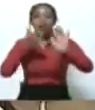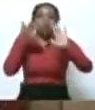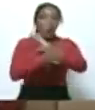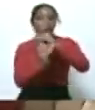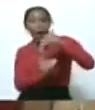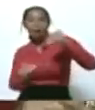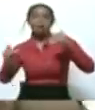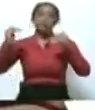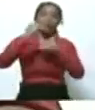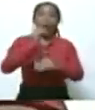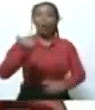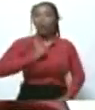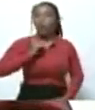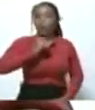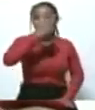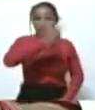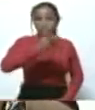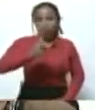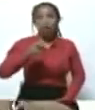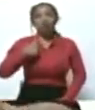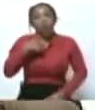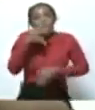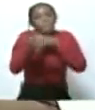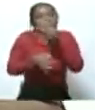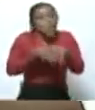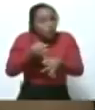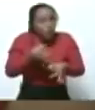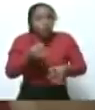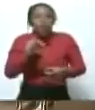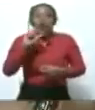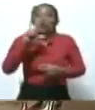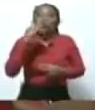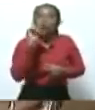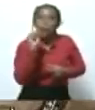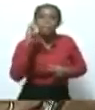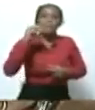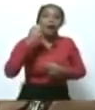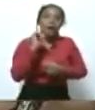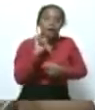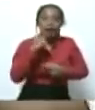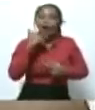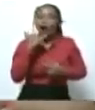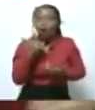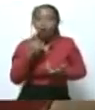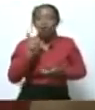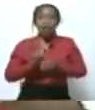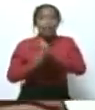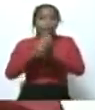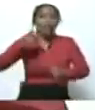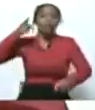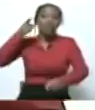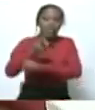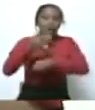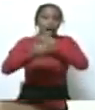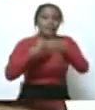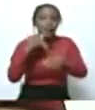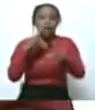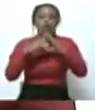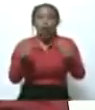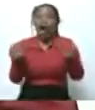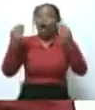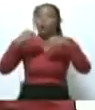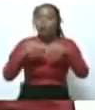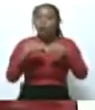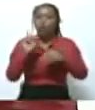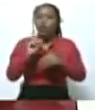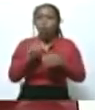encima de quien sea. Me explico. Si es Luis, si es María, si es Carmen, su liderazgo debe irradiar a todo, no a su